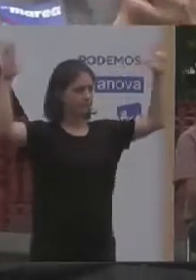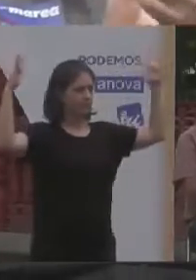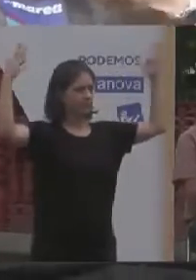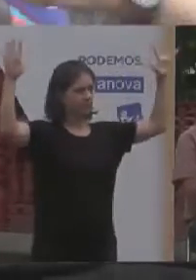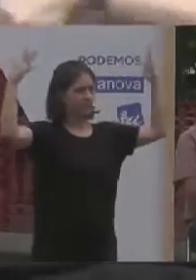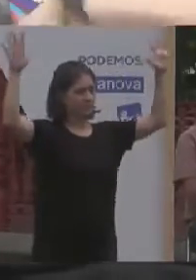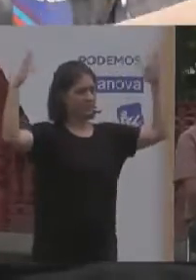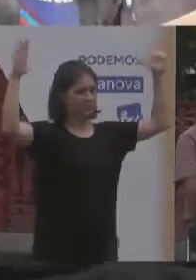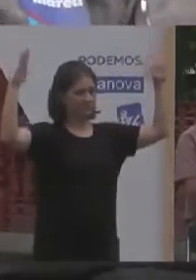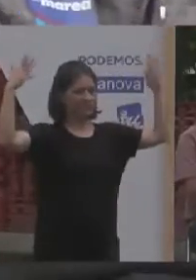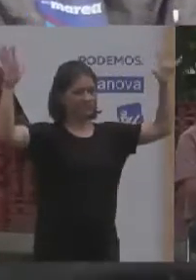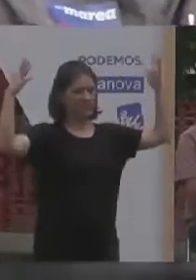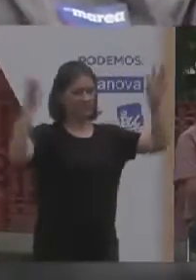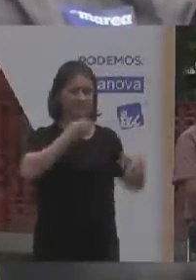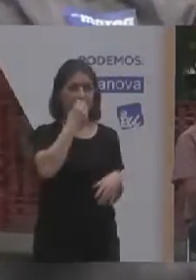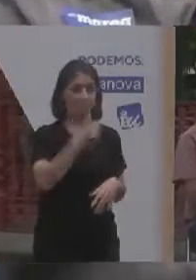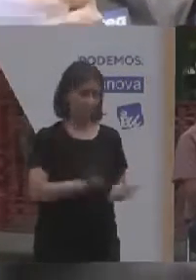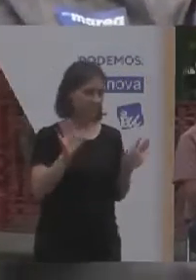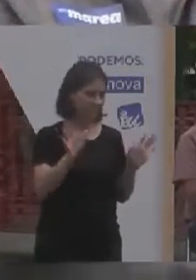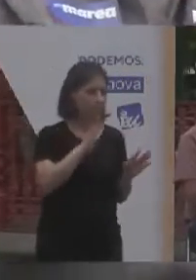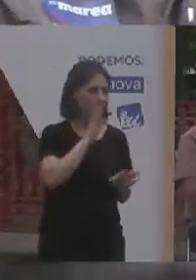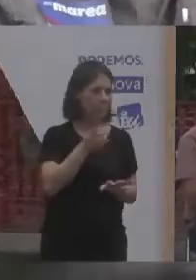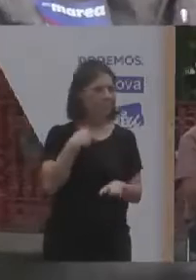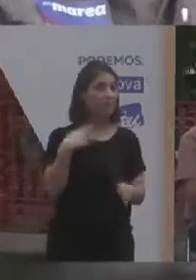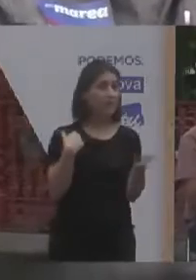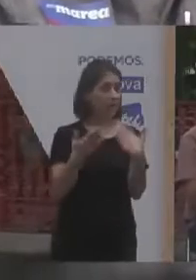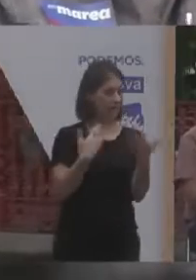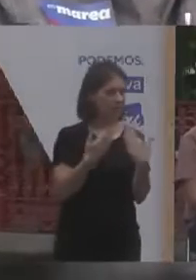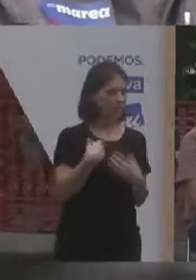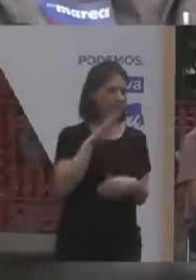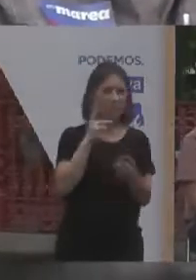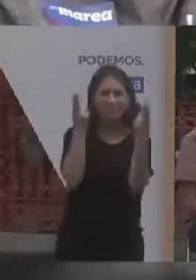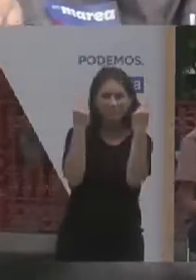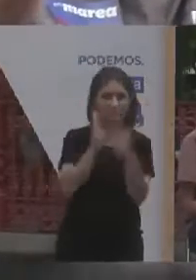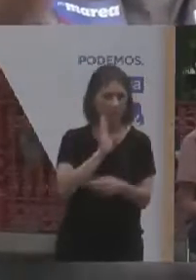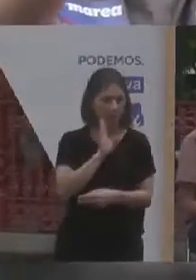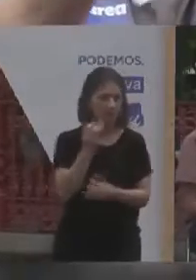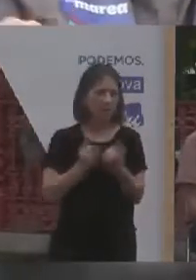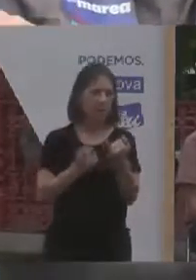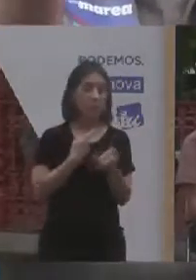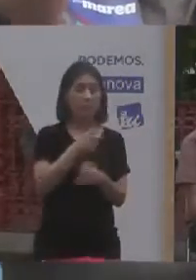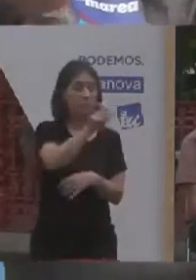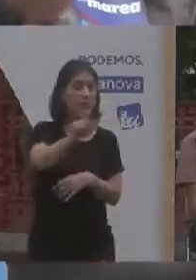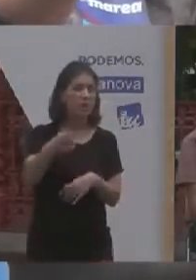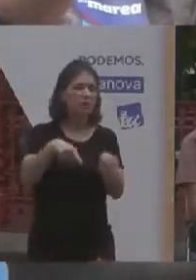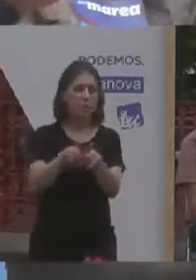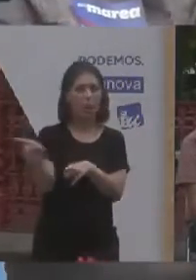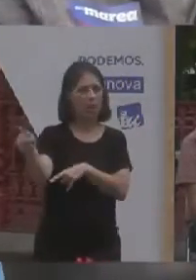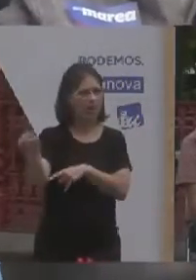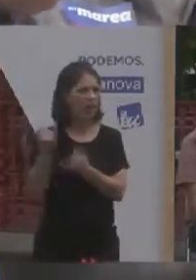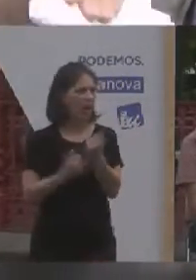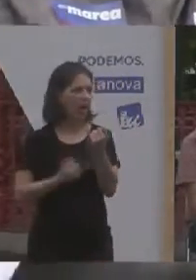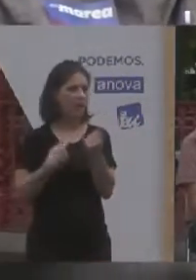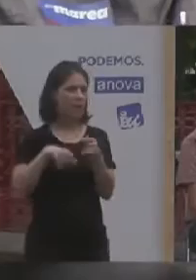Ben, porque incluso neste tipo de relacións de subordinación, aqueles que como a él están